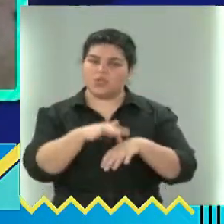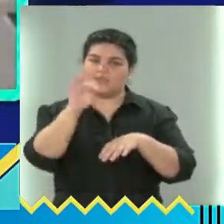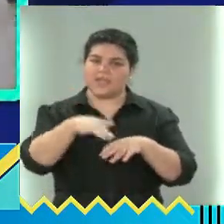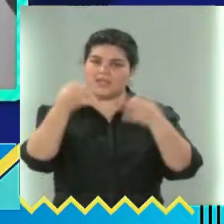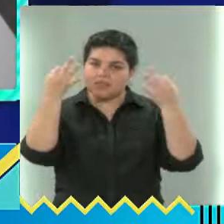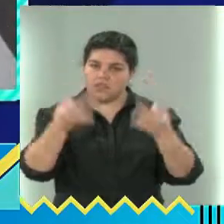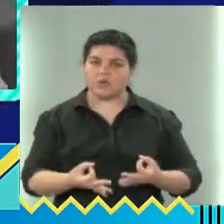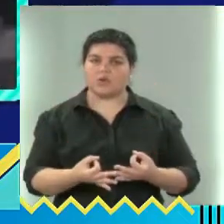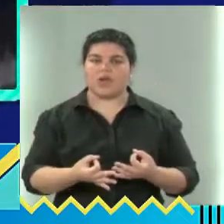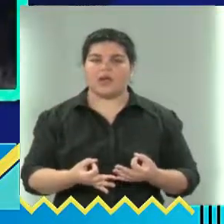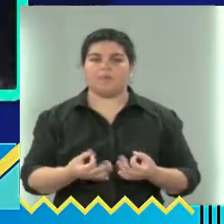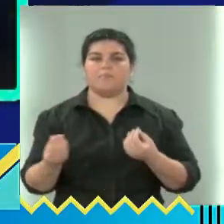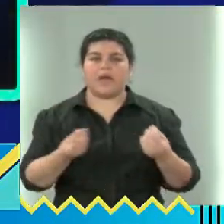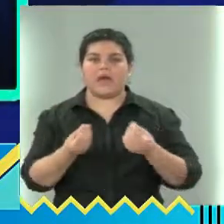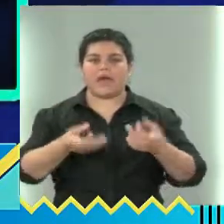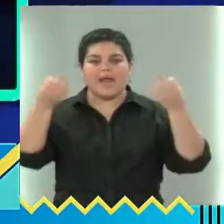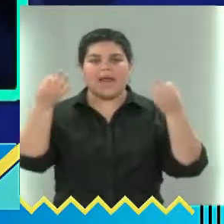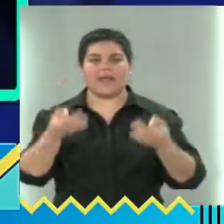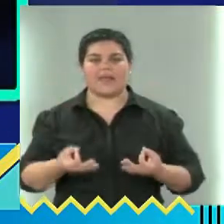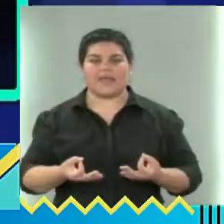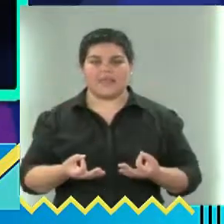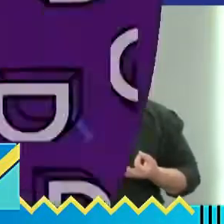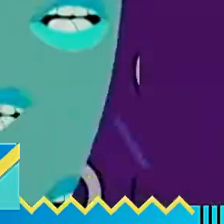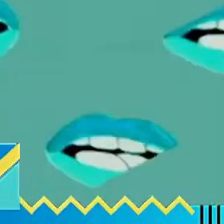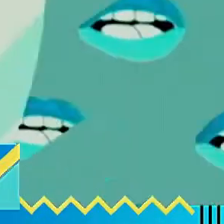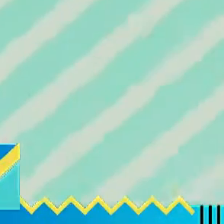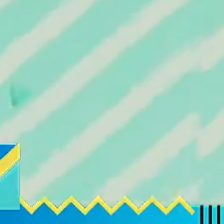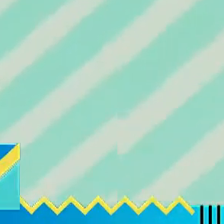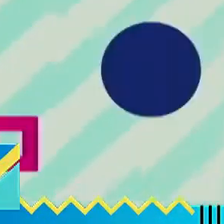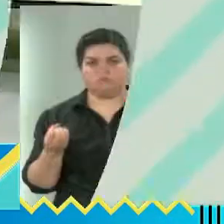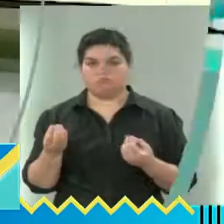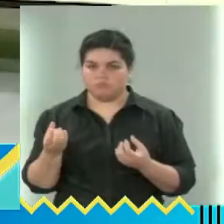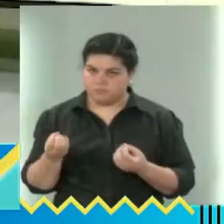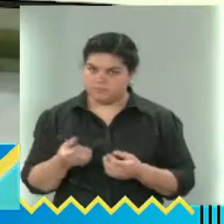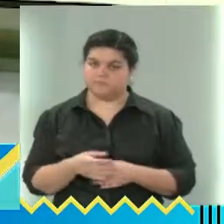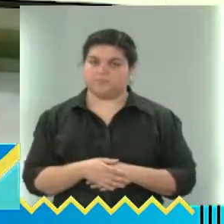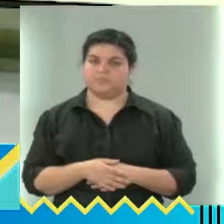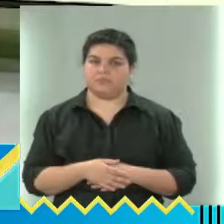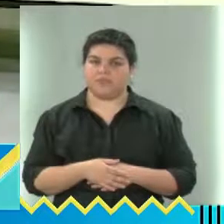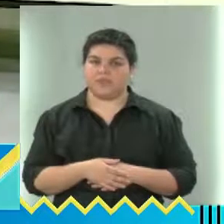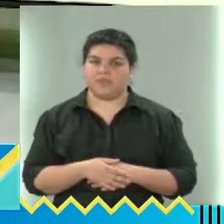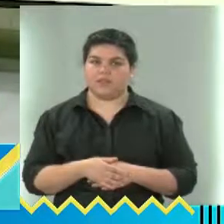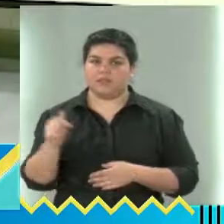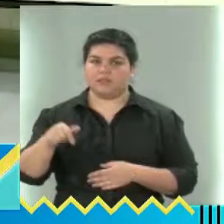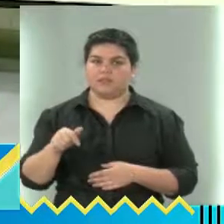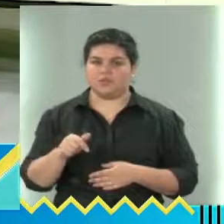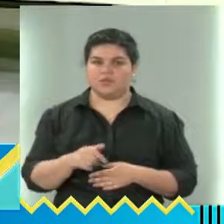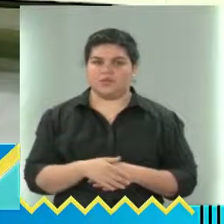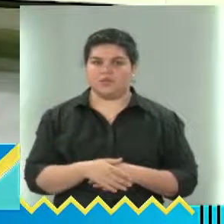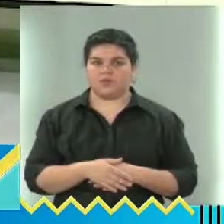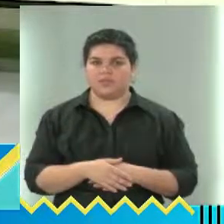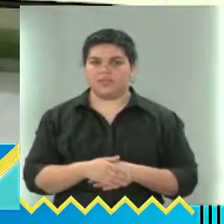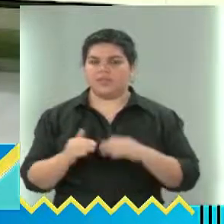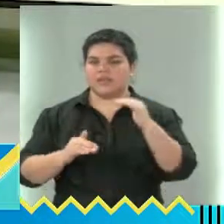mejor calidad en esas unidades. Bien. ¿Estos niveles de donación son similares a los de otras